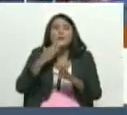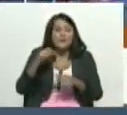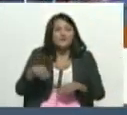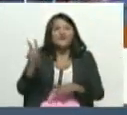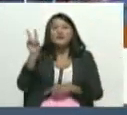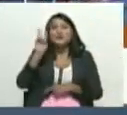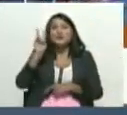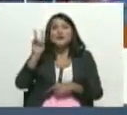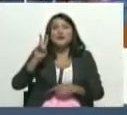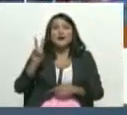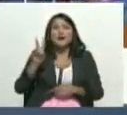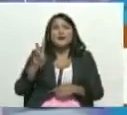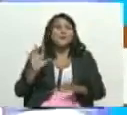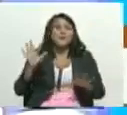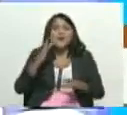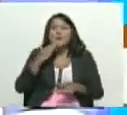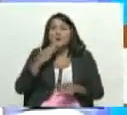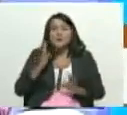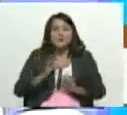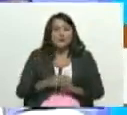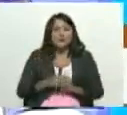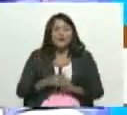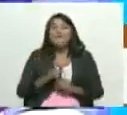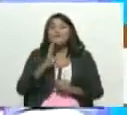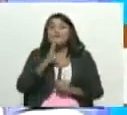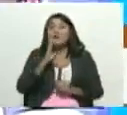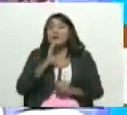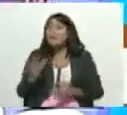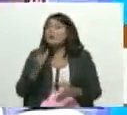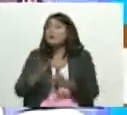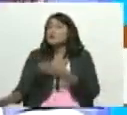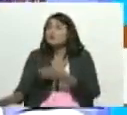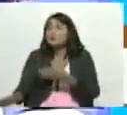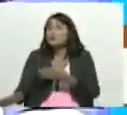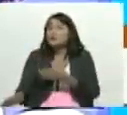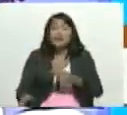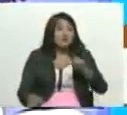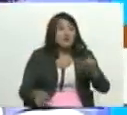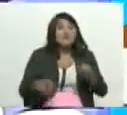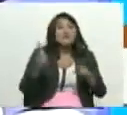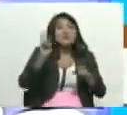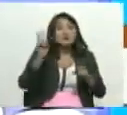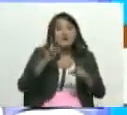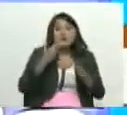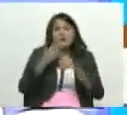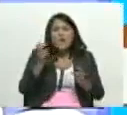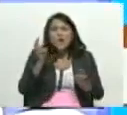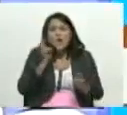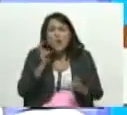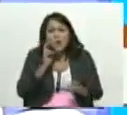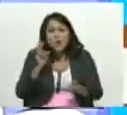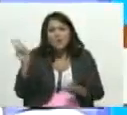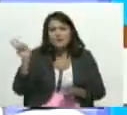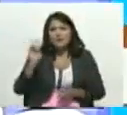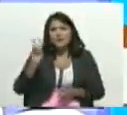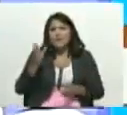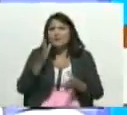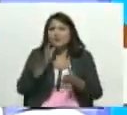Qué pasó con los bancos en en Venezuela el oro de Venezuela